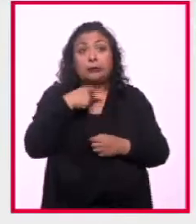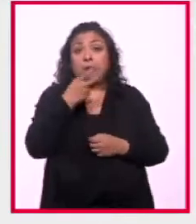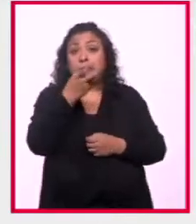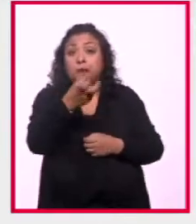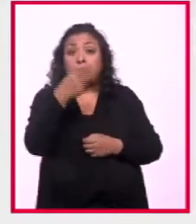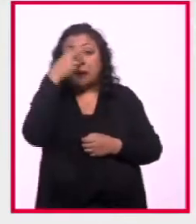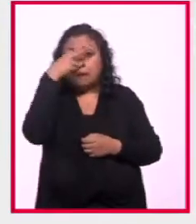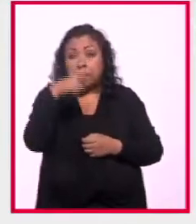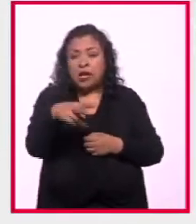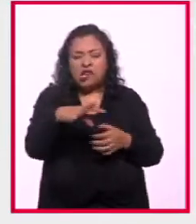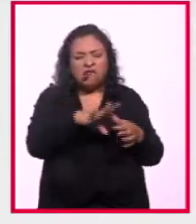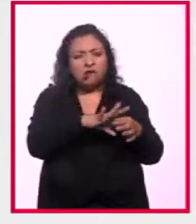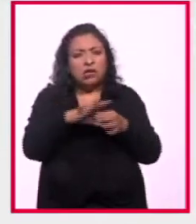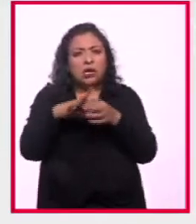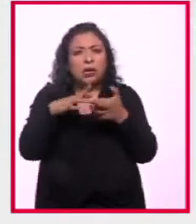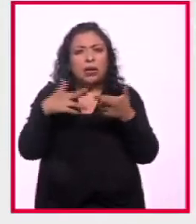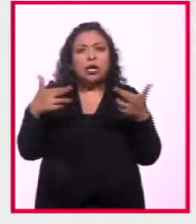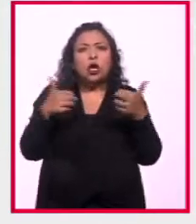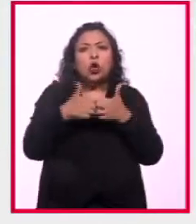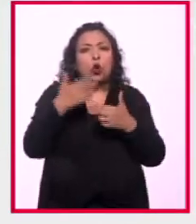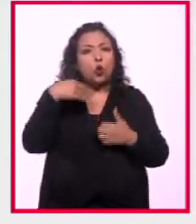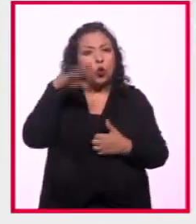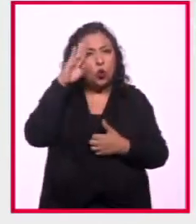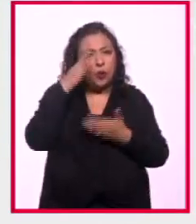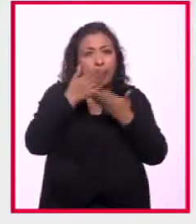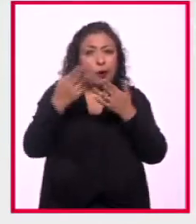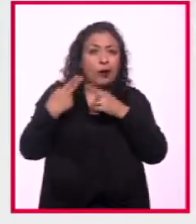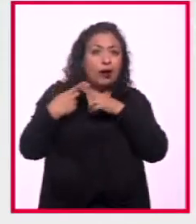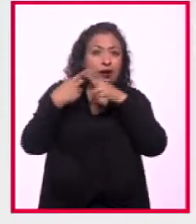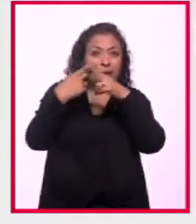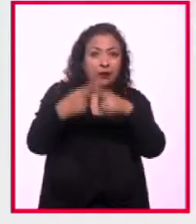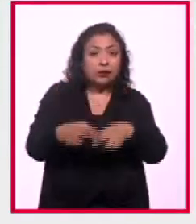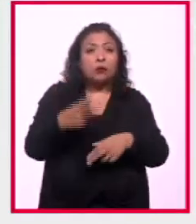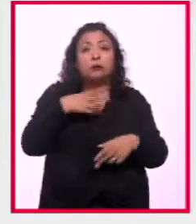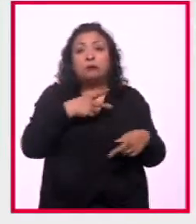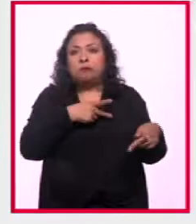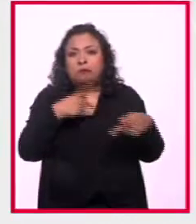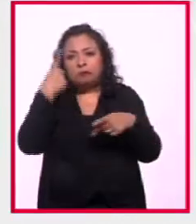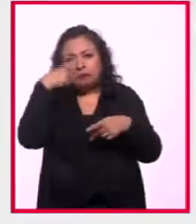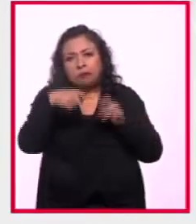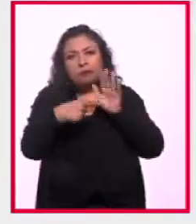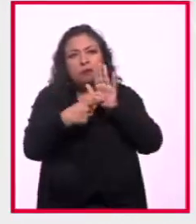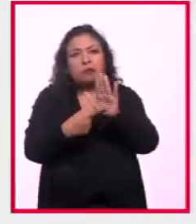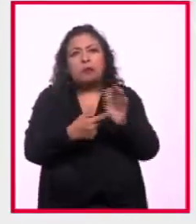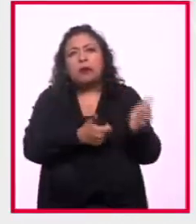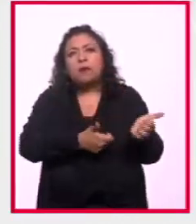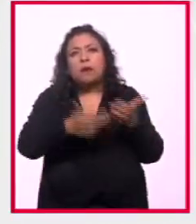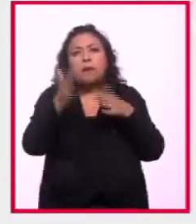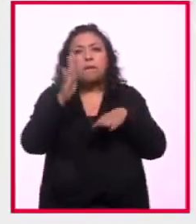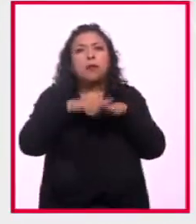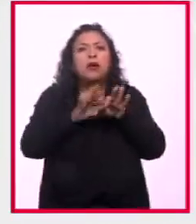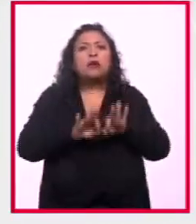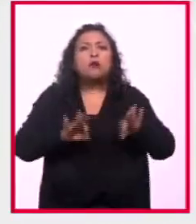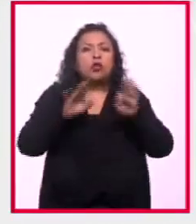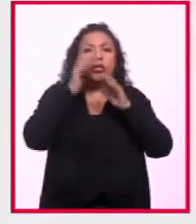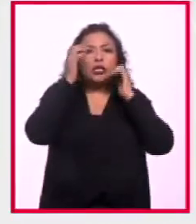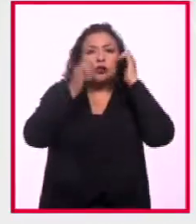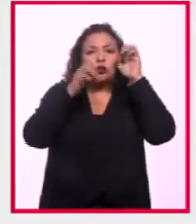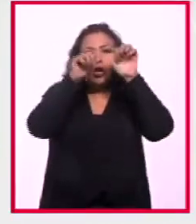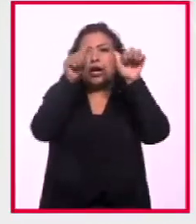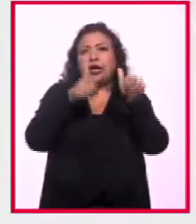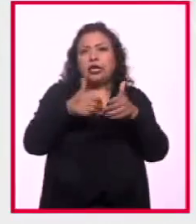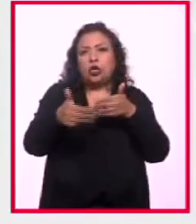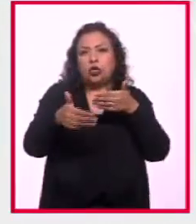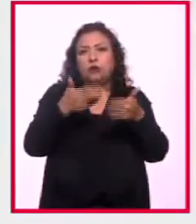méxico estrecha las relaciones con cuba en este aniversario y se prepara para llevar a uno de nuestros mayores exponentes del arte